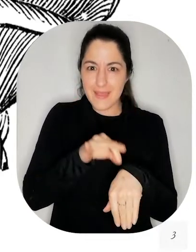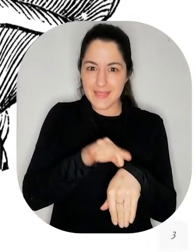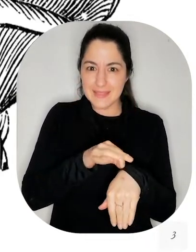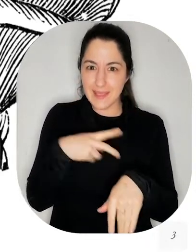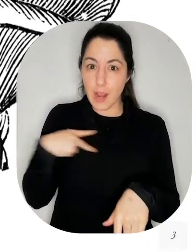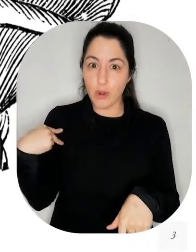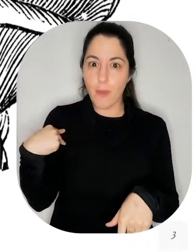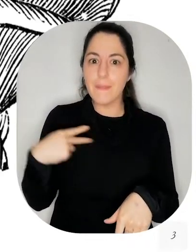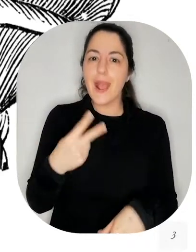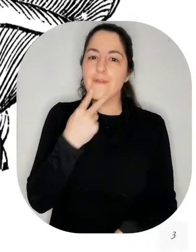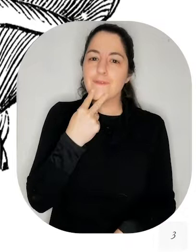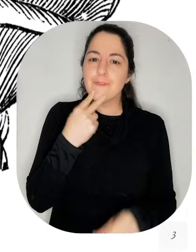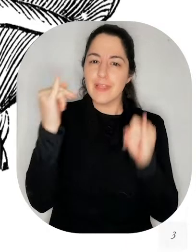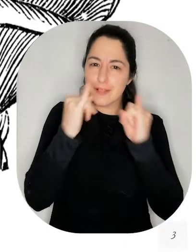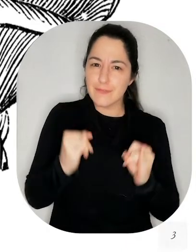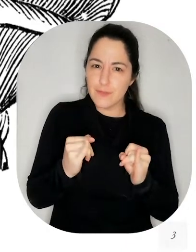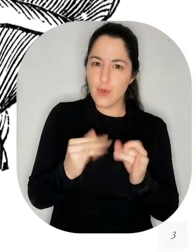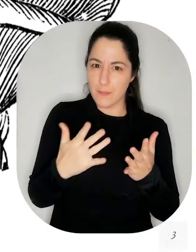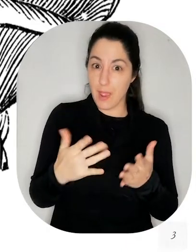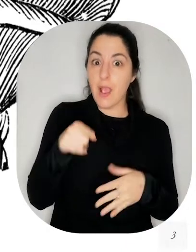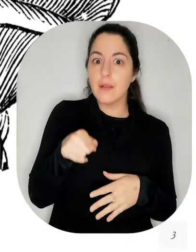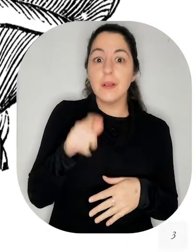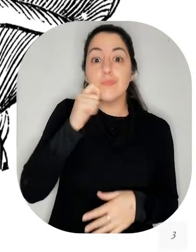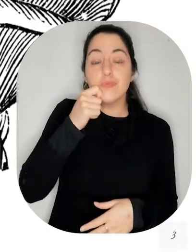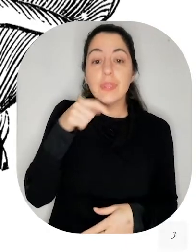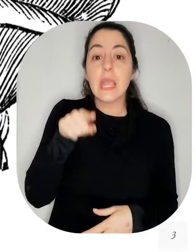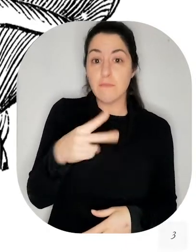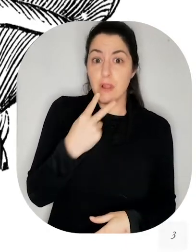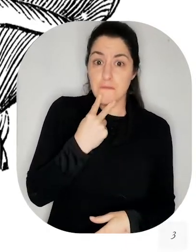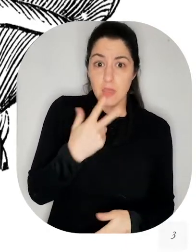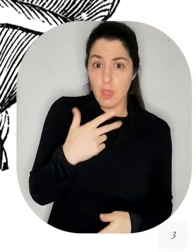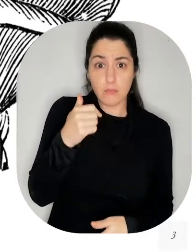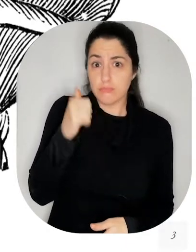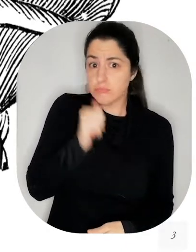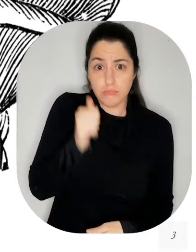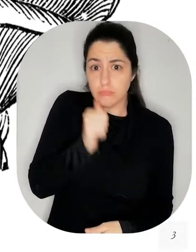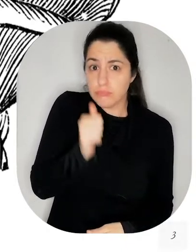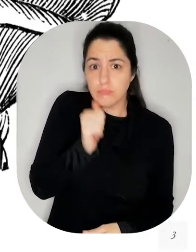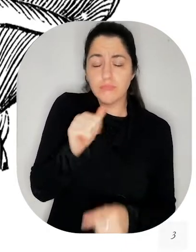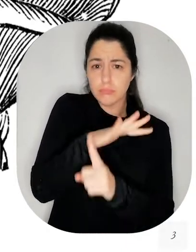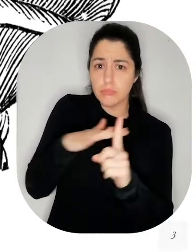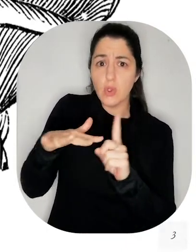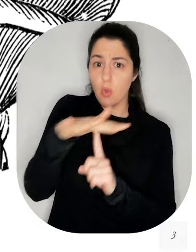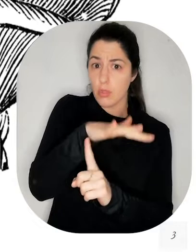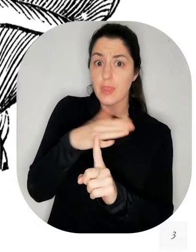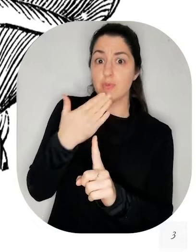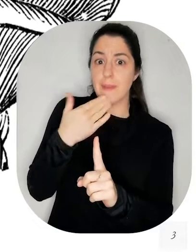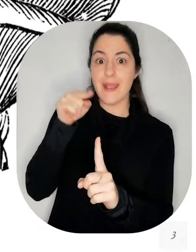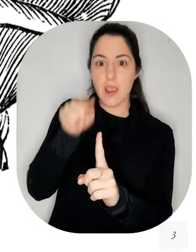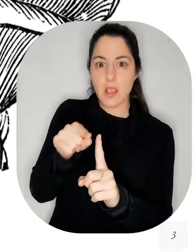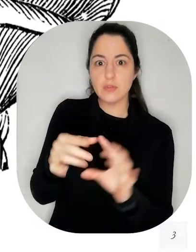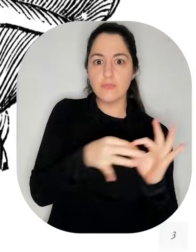que es una nueva especialidad, que tenemos condiciones vitales de nuestro contexto